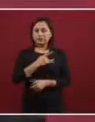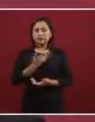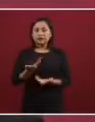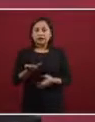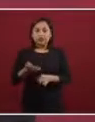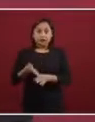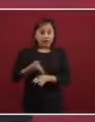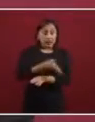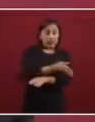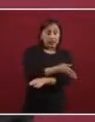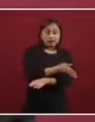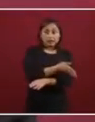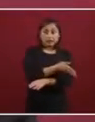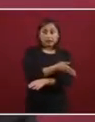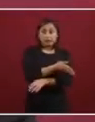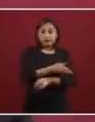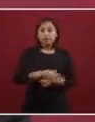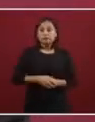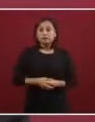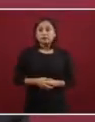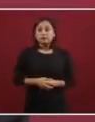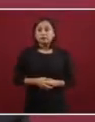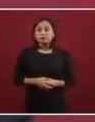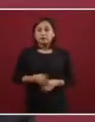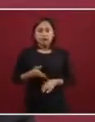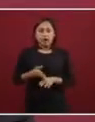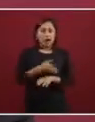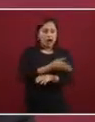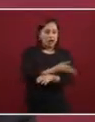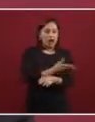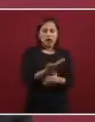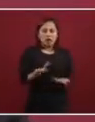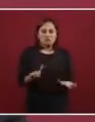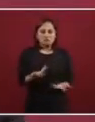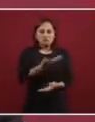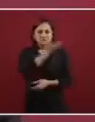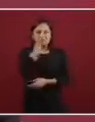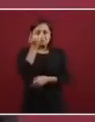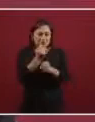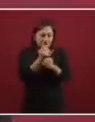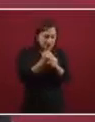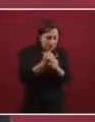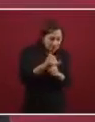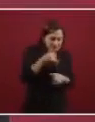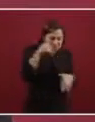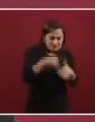No se tenía un diagnóstico de lo que estaba sucediendo.